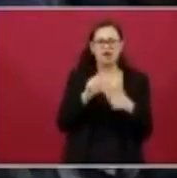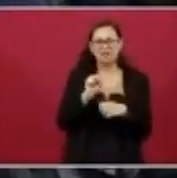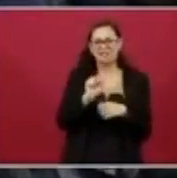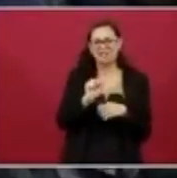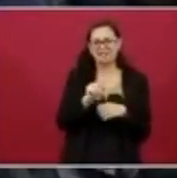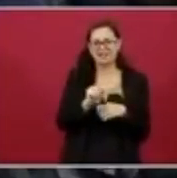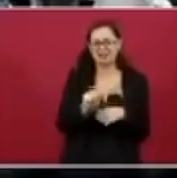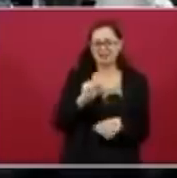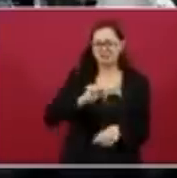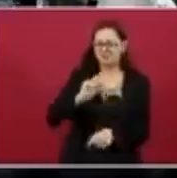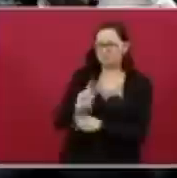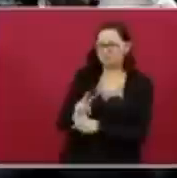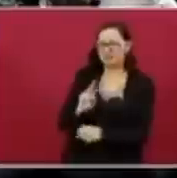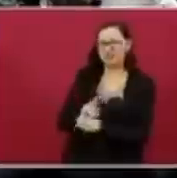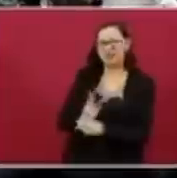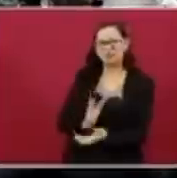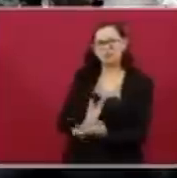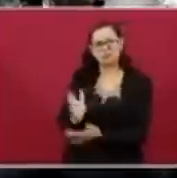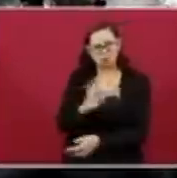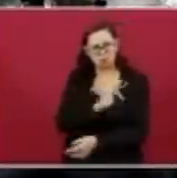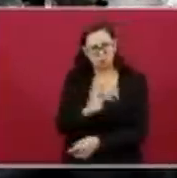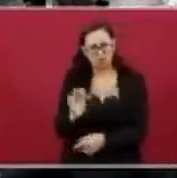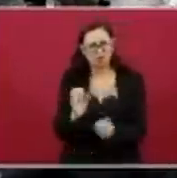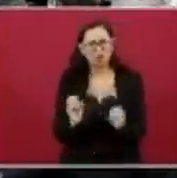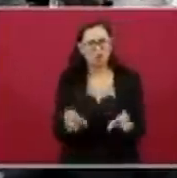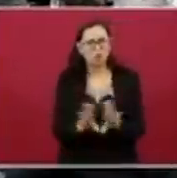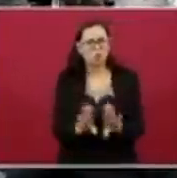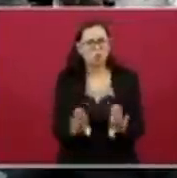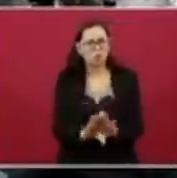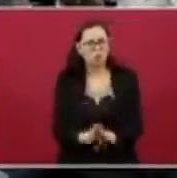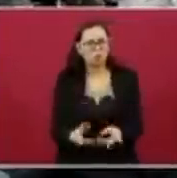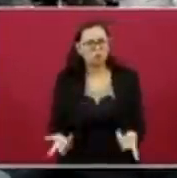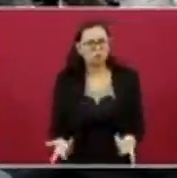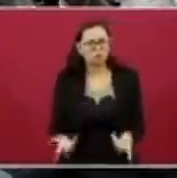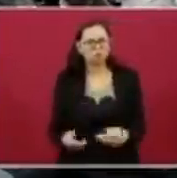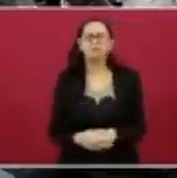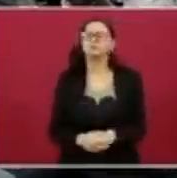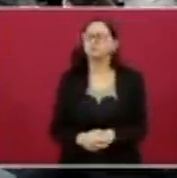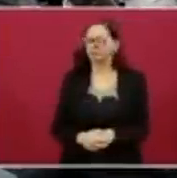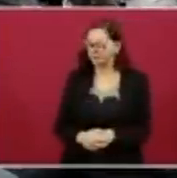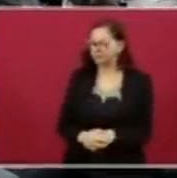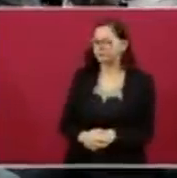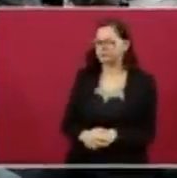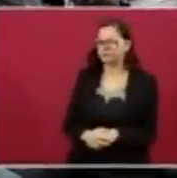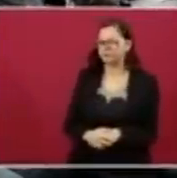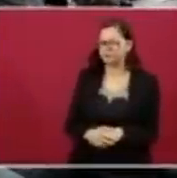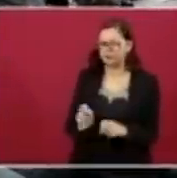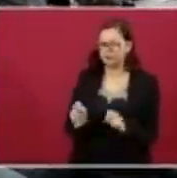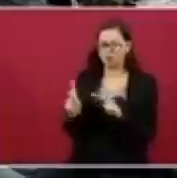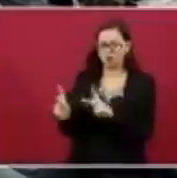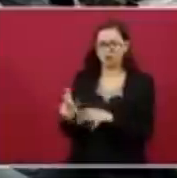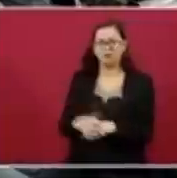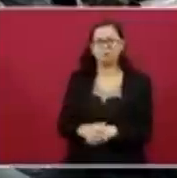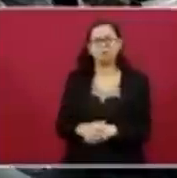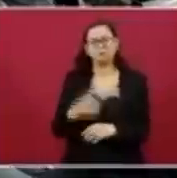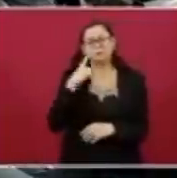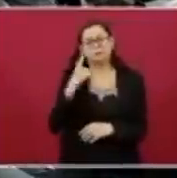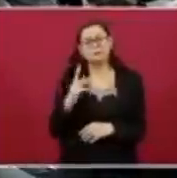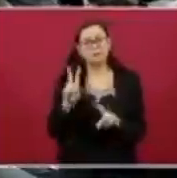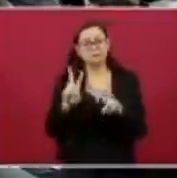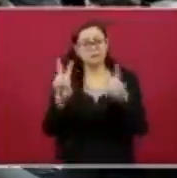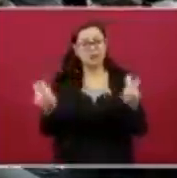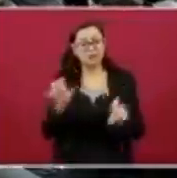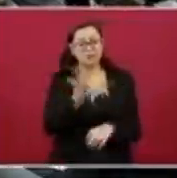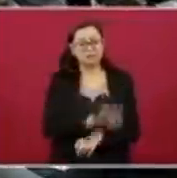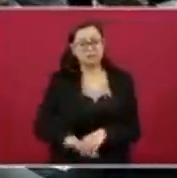ocurriendo? Miren, en el caso de Hidalgo, desde luego, ¿no? Es un tema